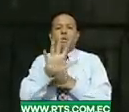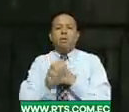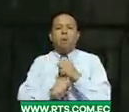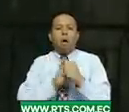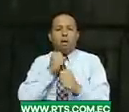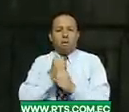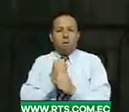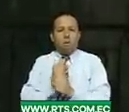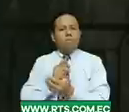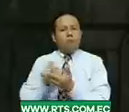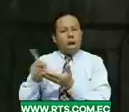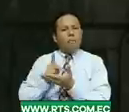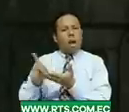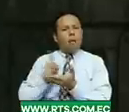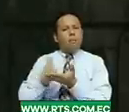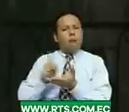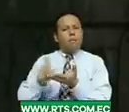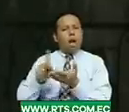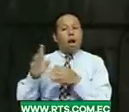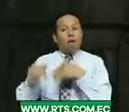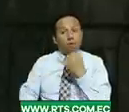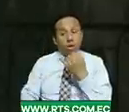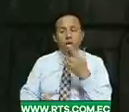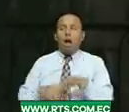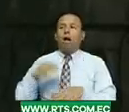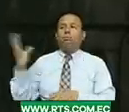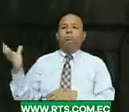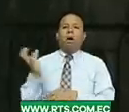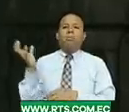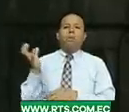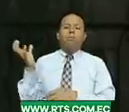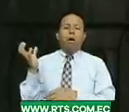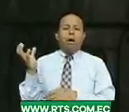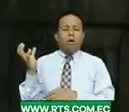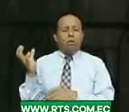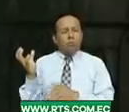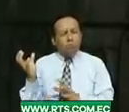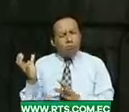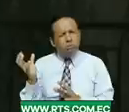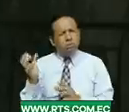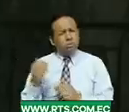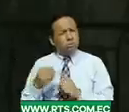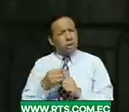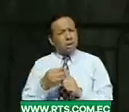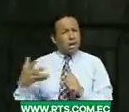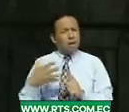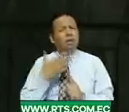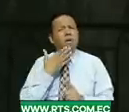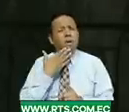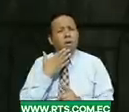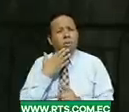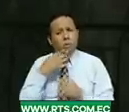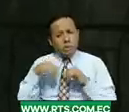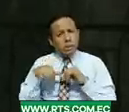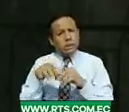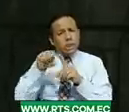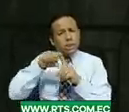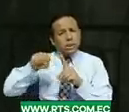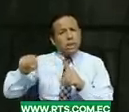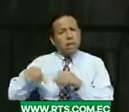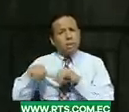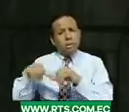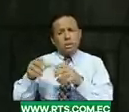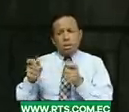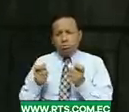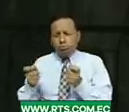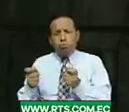sostener el sistema y asegurarles a los jubilados del país que sus pensiones van a respetarse íntegramente. Otro de